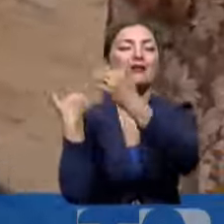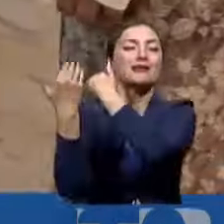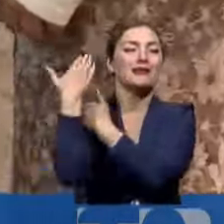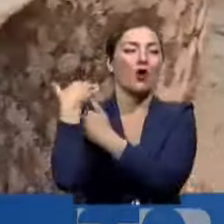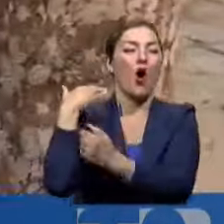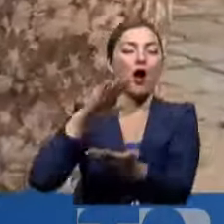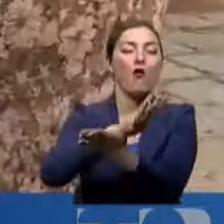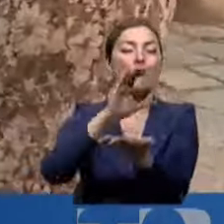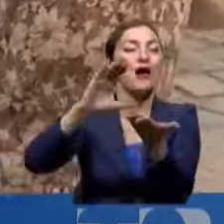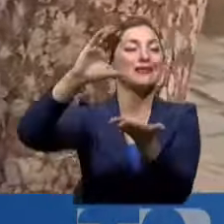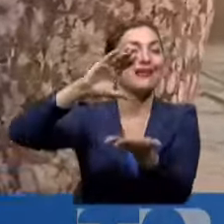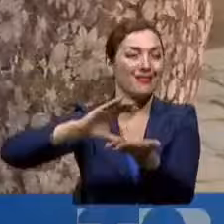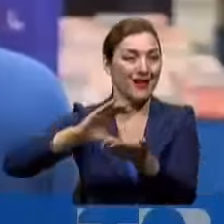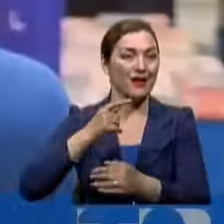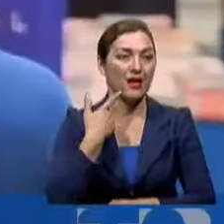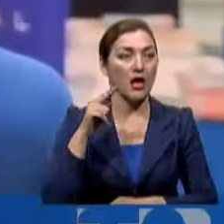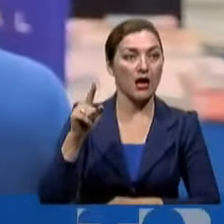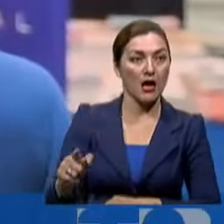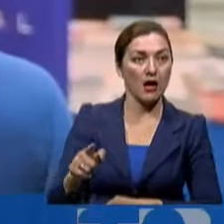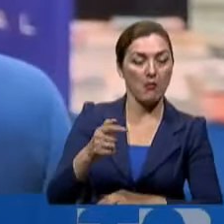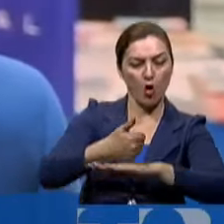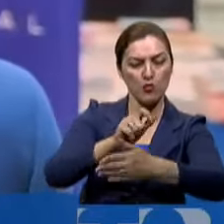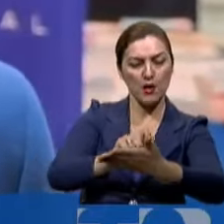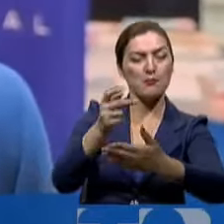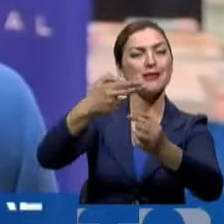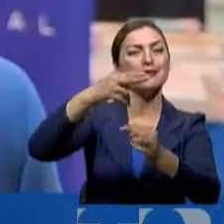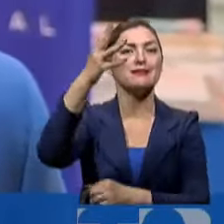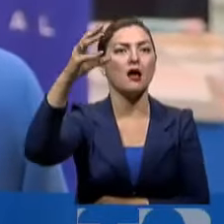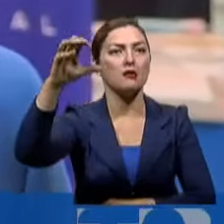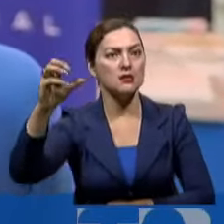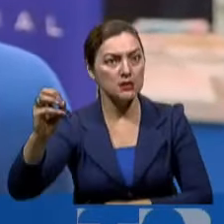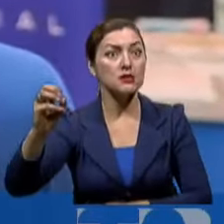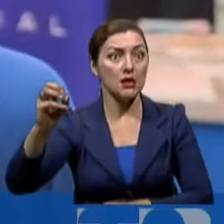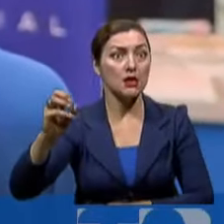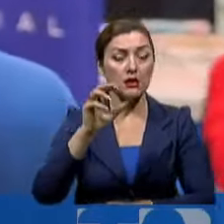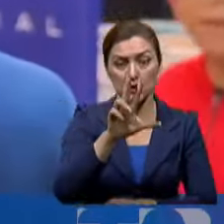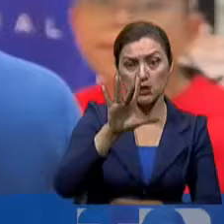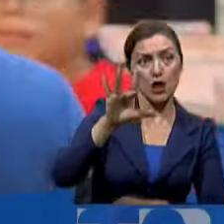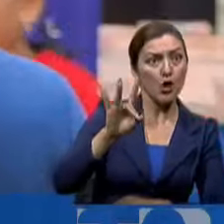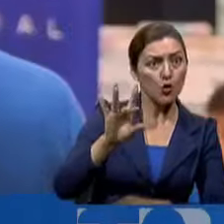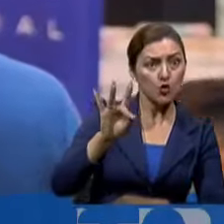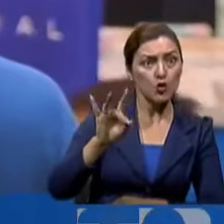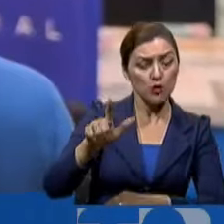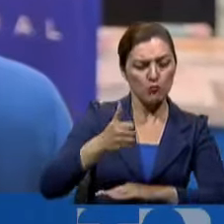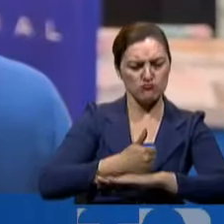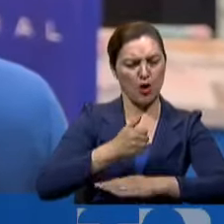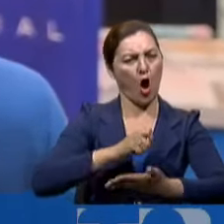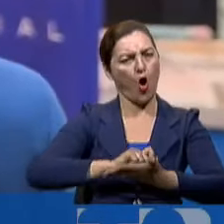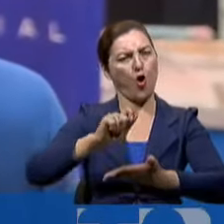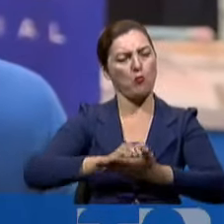Escuela Central. Tenemos 60 autores participando, de los cuales 38 son autores